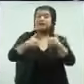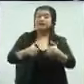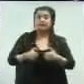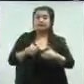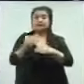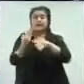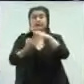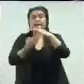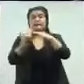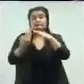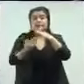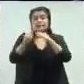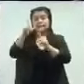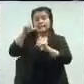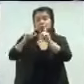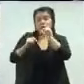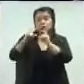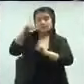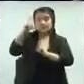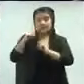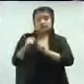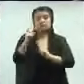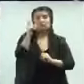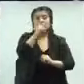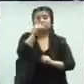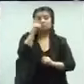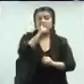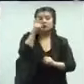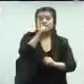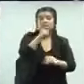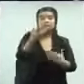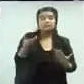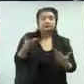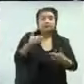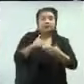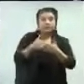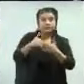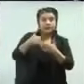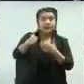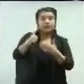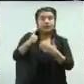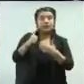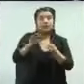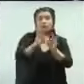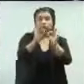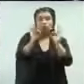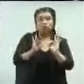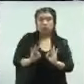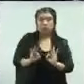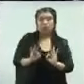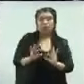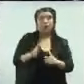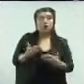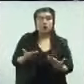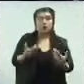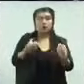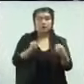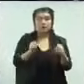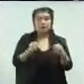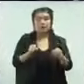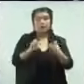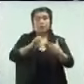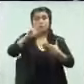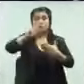bases de licitación o si, porque no veo yo que se esté avanzando de ninguna forma con